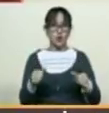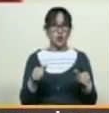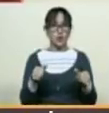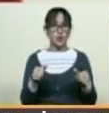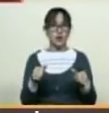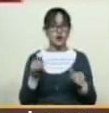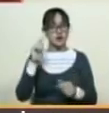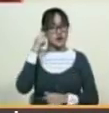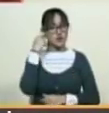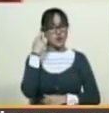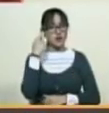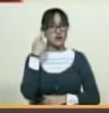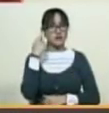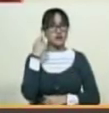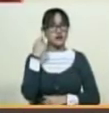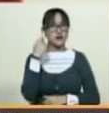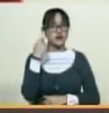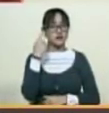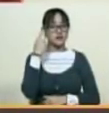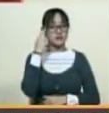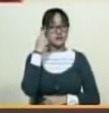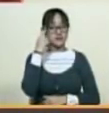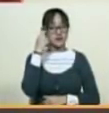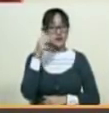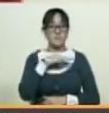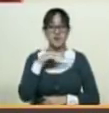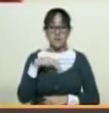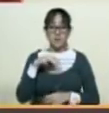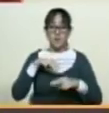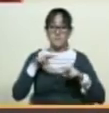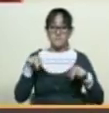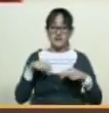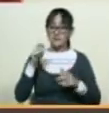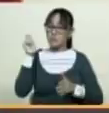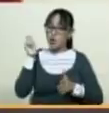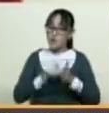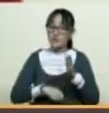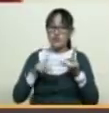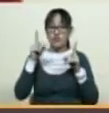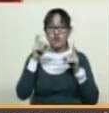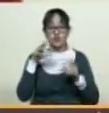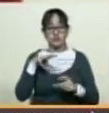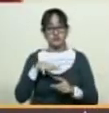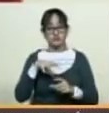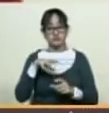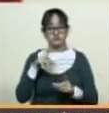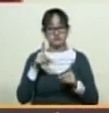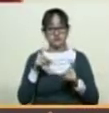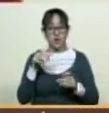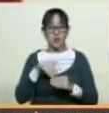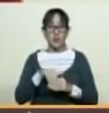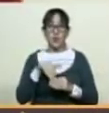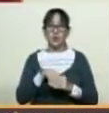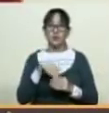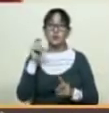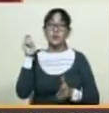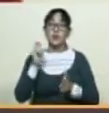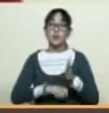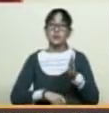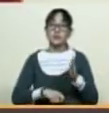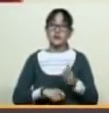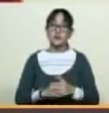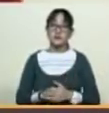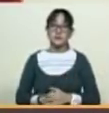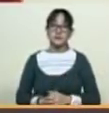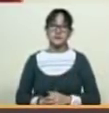recuerda, y está parte de la capacitación de los miembros de mesa, que está prohibido la fotografía del voto. Por